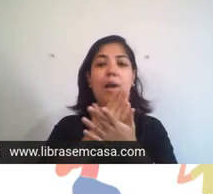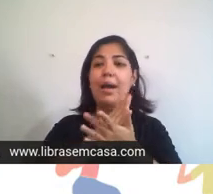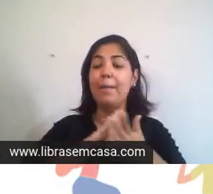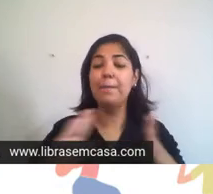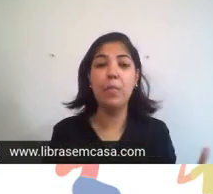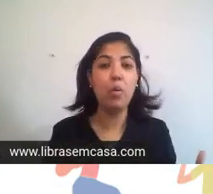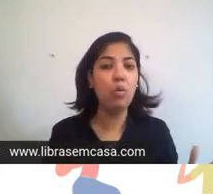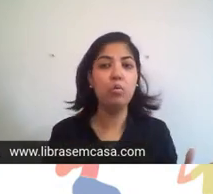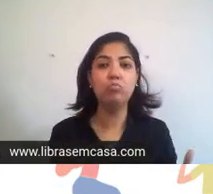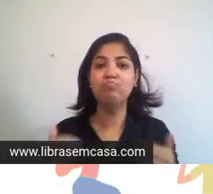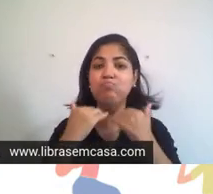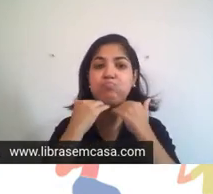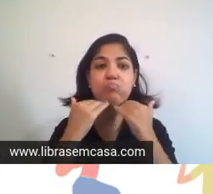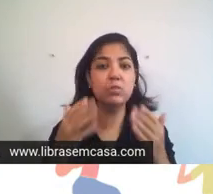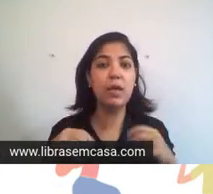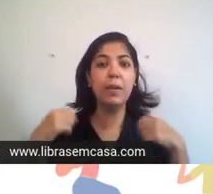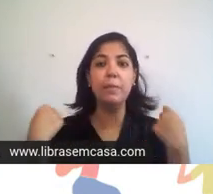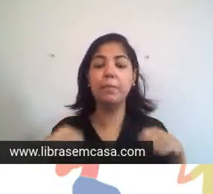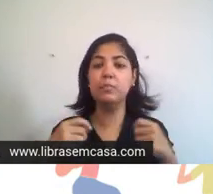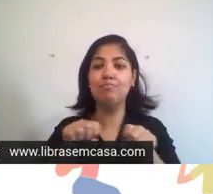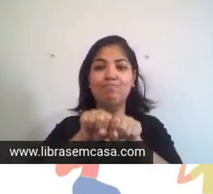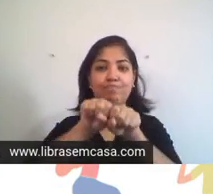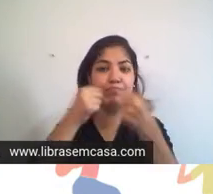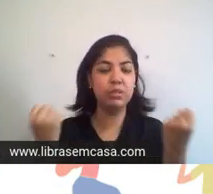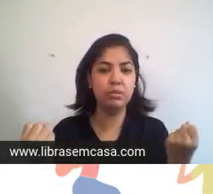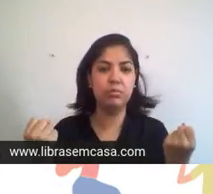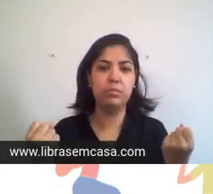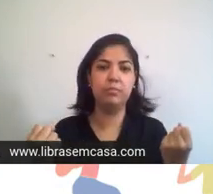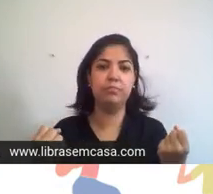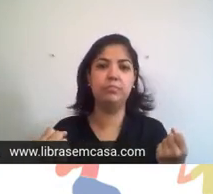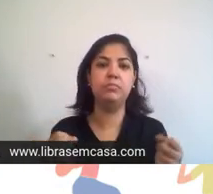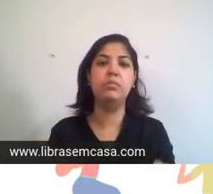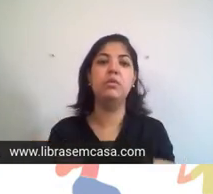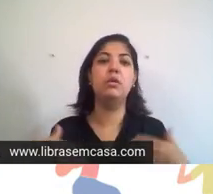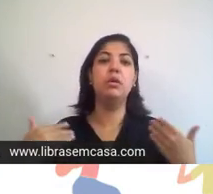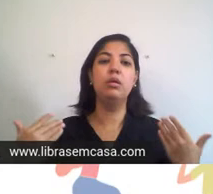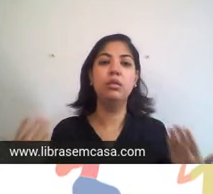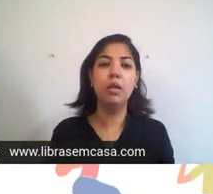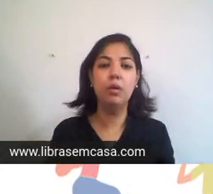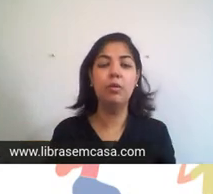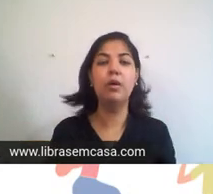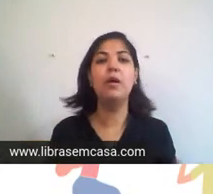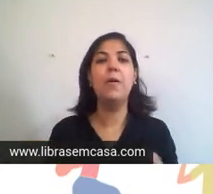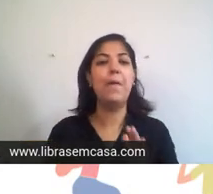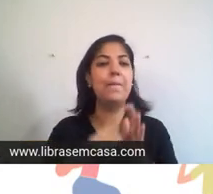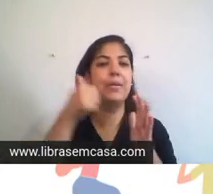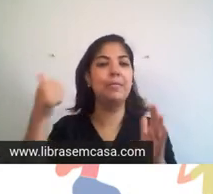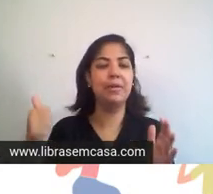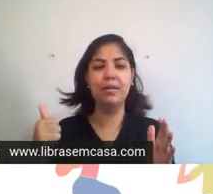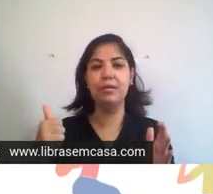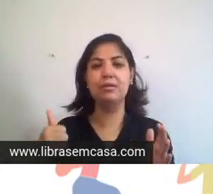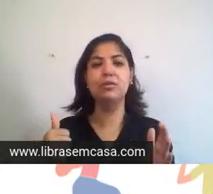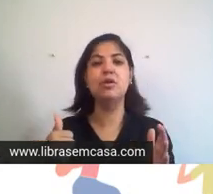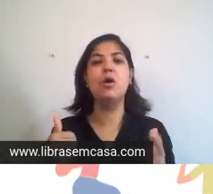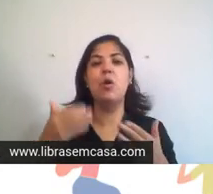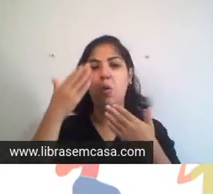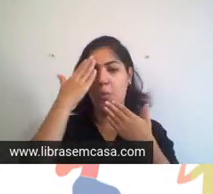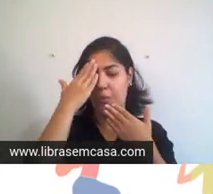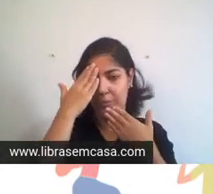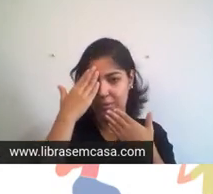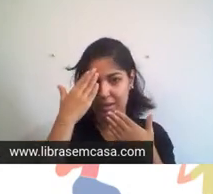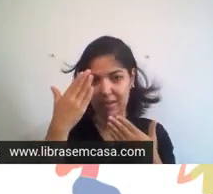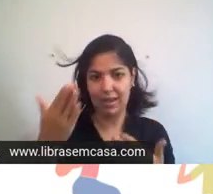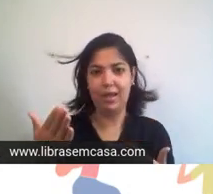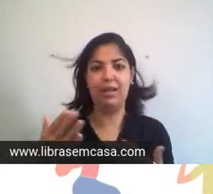está roto y que nos está terminando de romper. Así que bueno, que sea el primero de muchos, muchísimas gracias. Les mando un